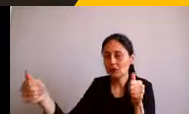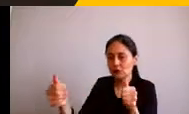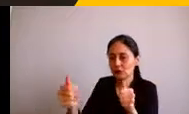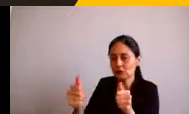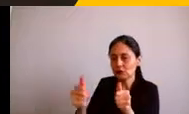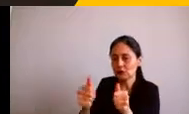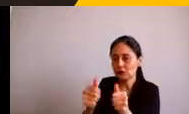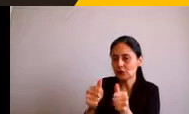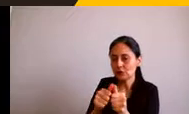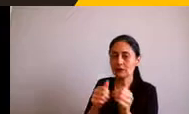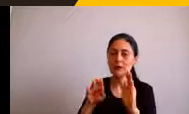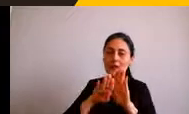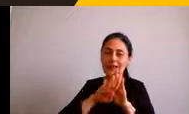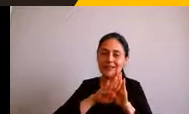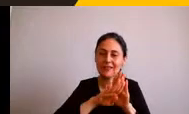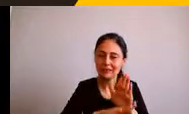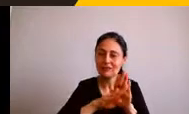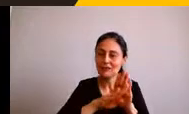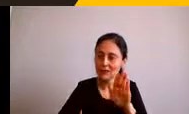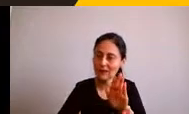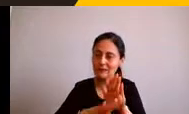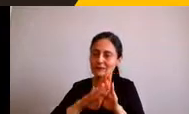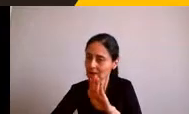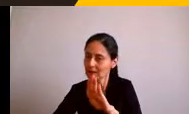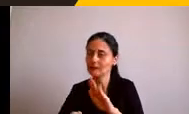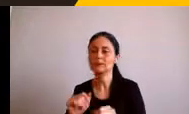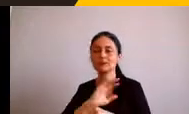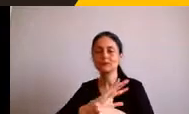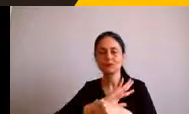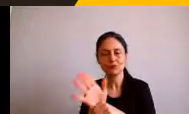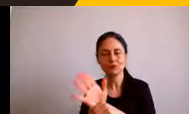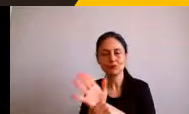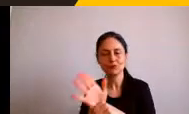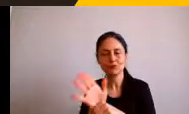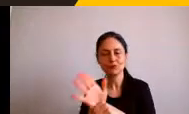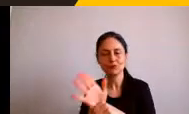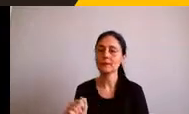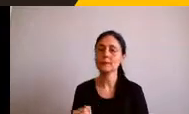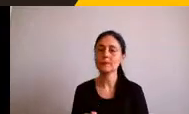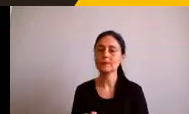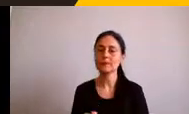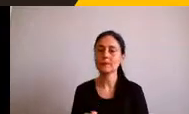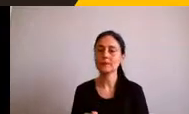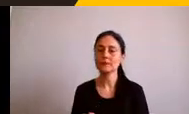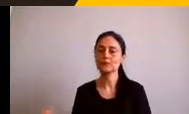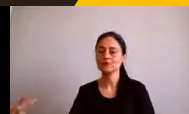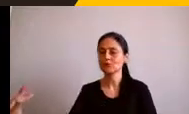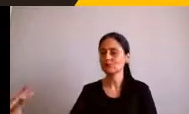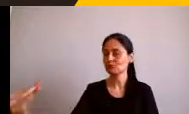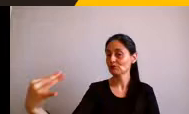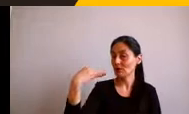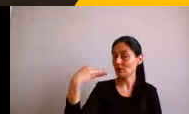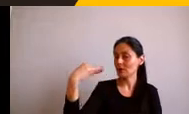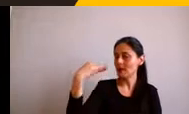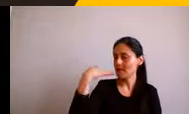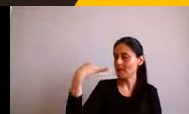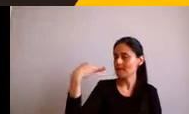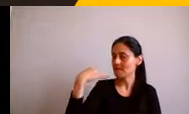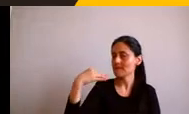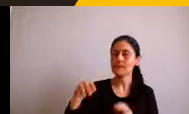aquí vamos a ver distintos aspectos cómo ha afectado la pandemia. Aquí a lo mejor les cuento directamente lo que ha afectado a los pacientes más complejos que